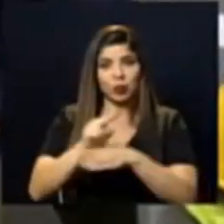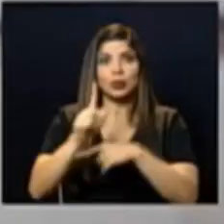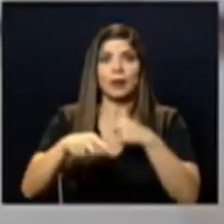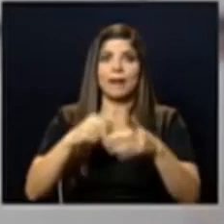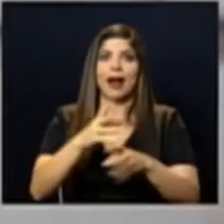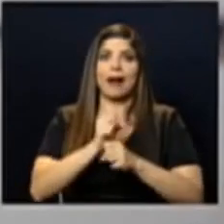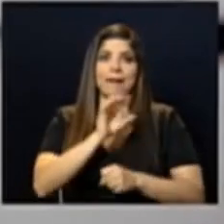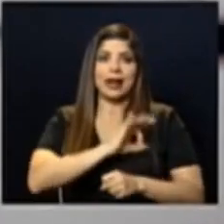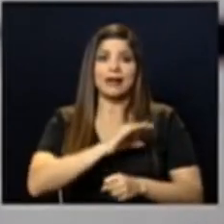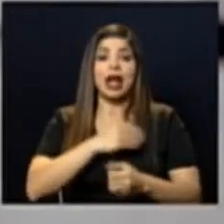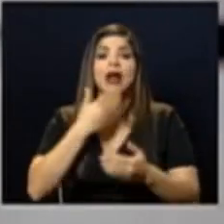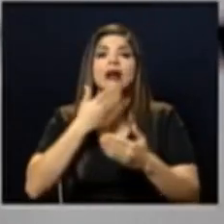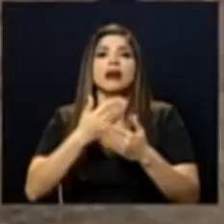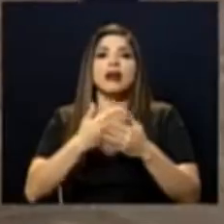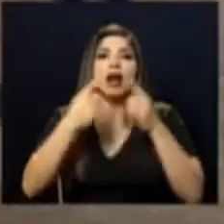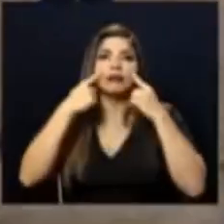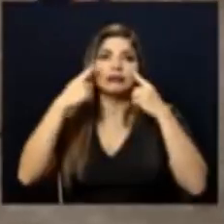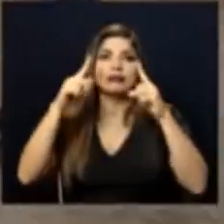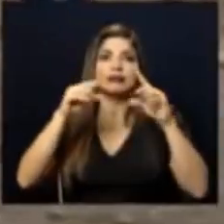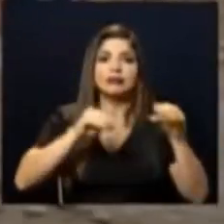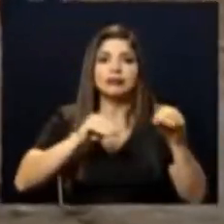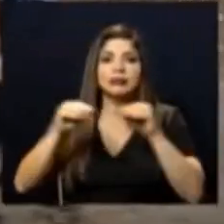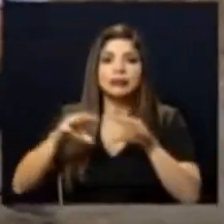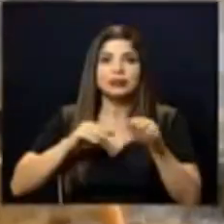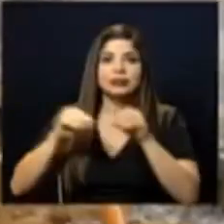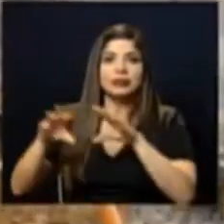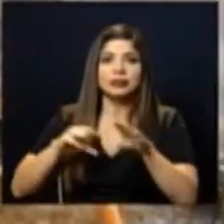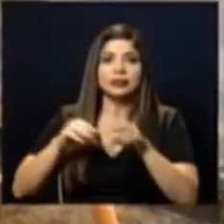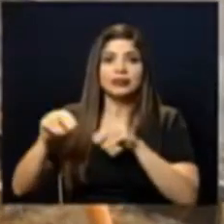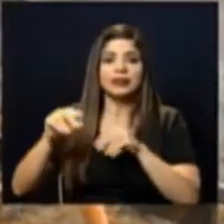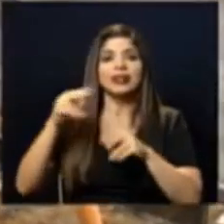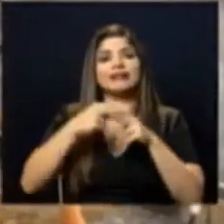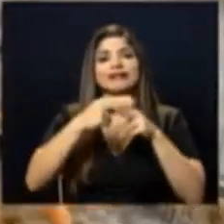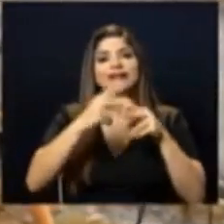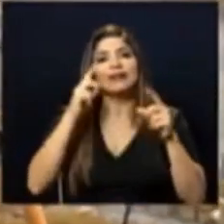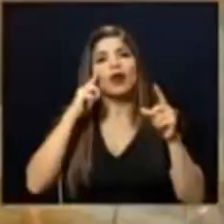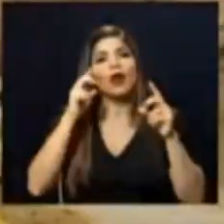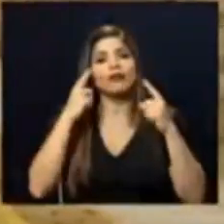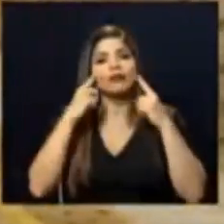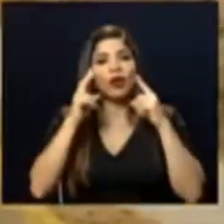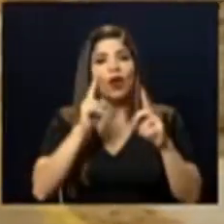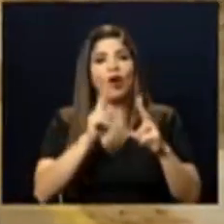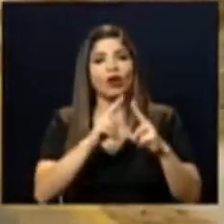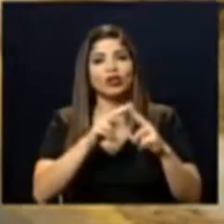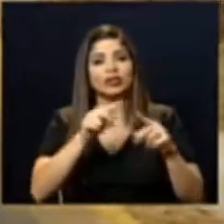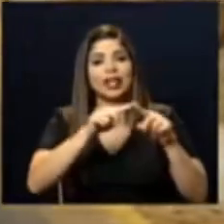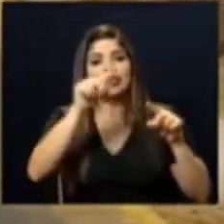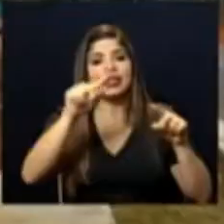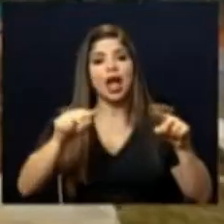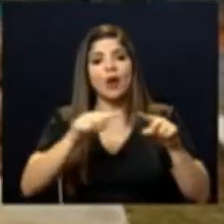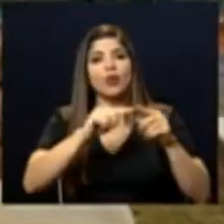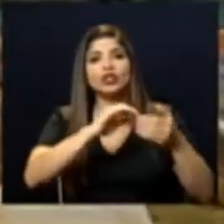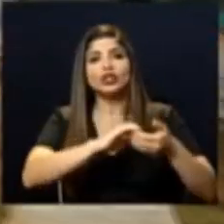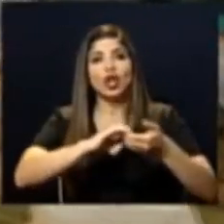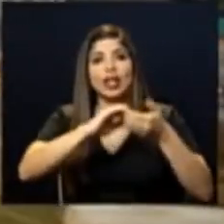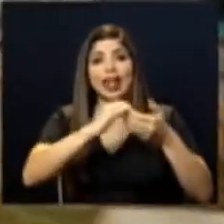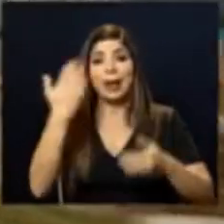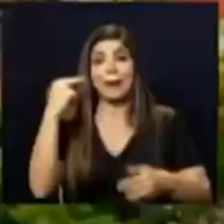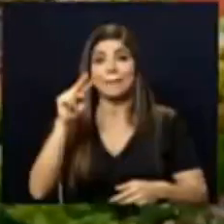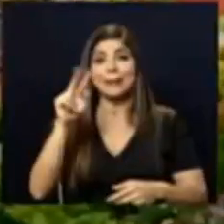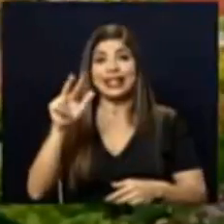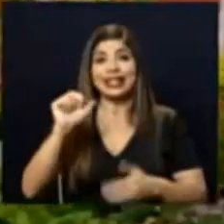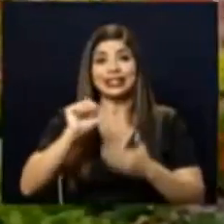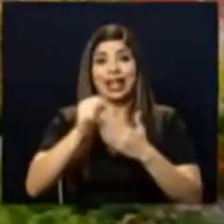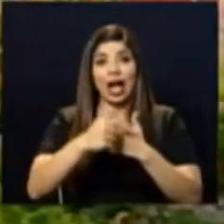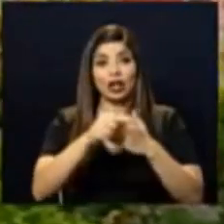Gracias a la exitosa reubicación y desalojo en el denominado Triángulo de Solidaridad del pasado 23 de